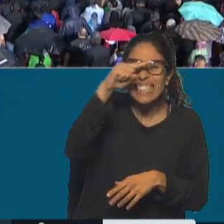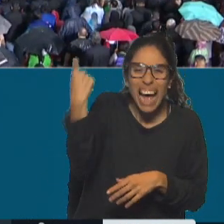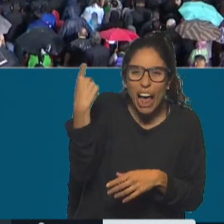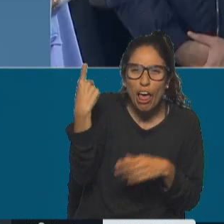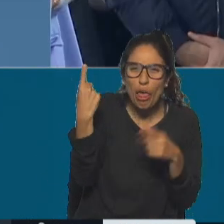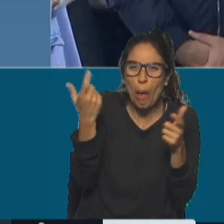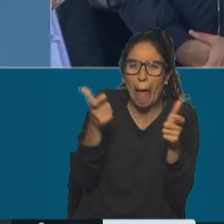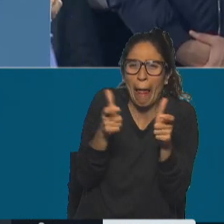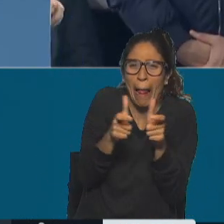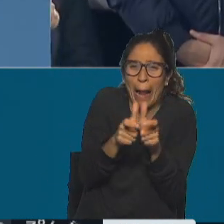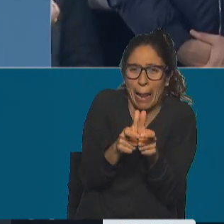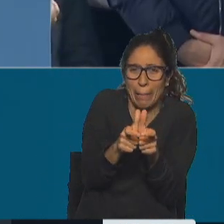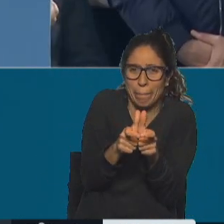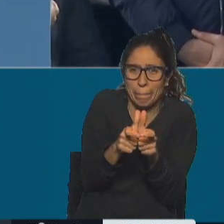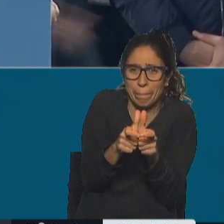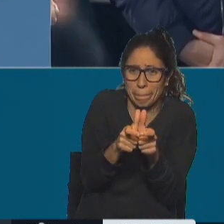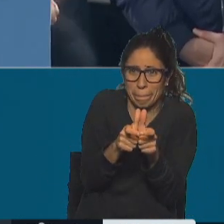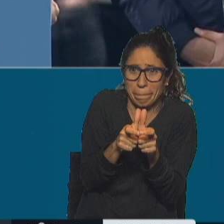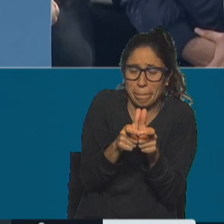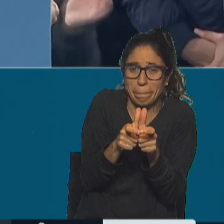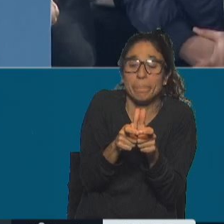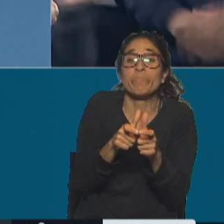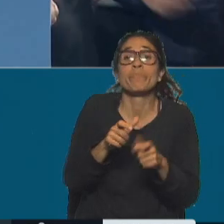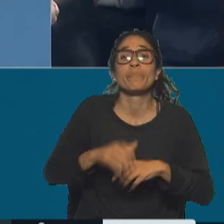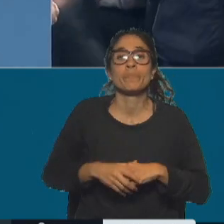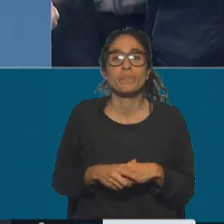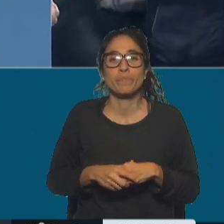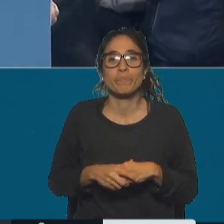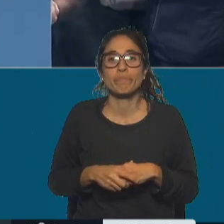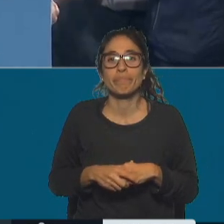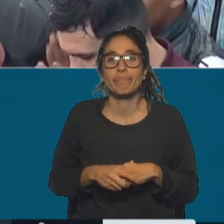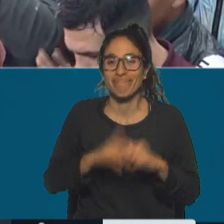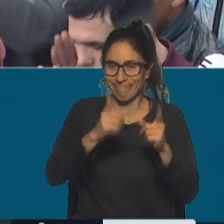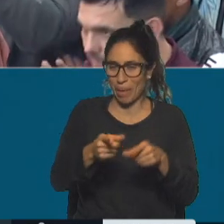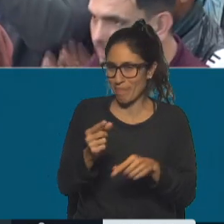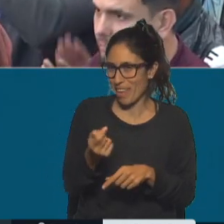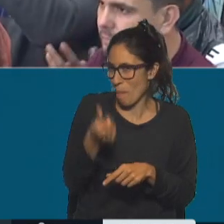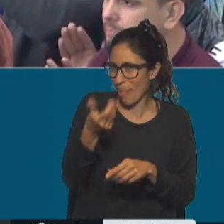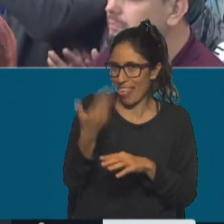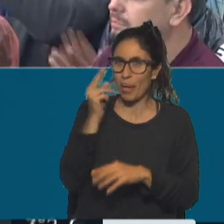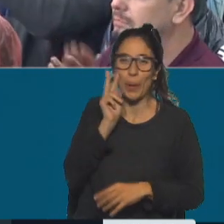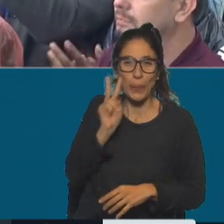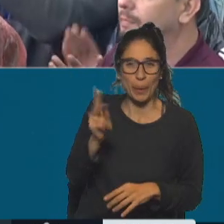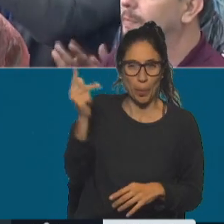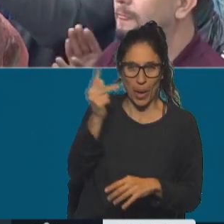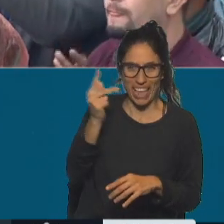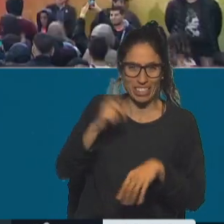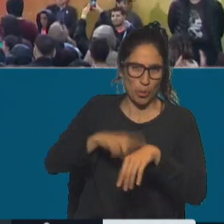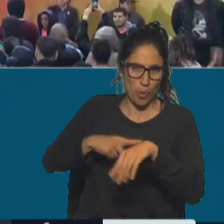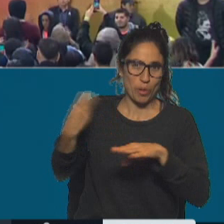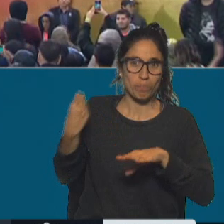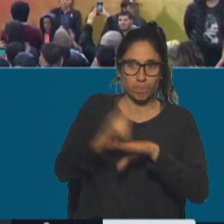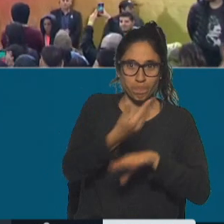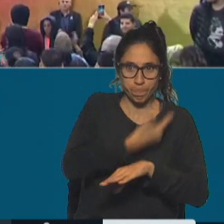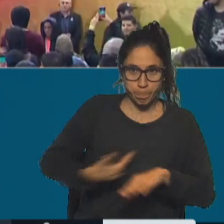parte, también escuchábamos en la asunción de Néstor Kirchner hace 20 años que se mantienen vigentes algunos denominadores